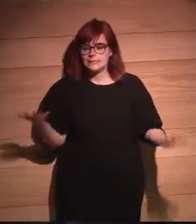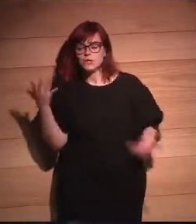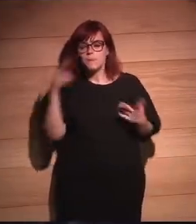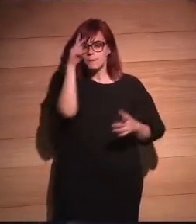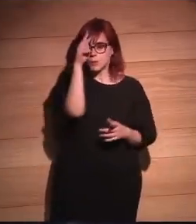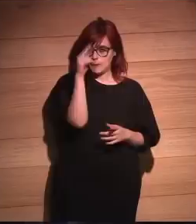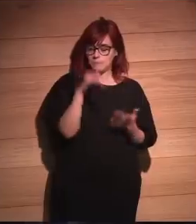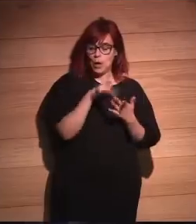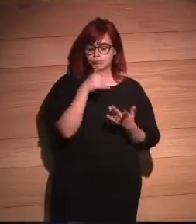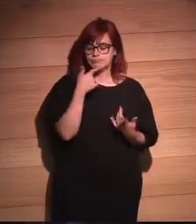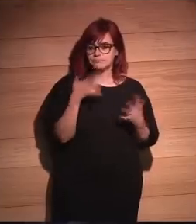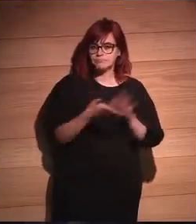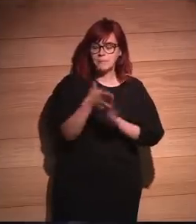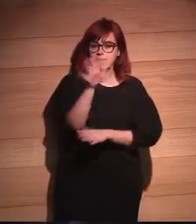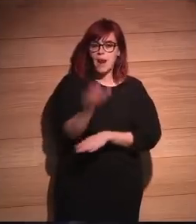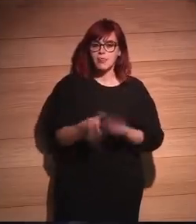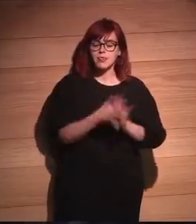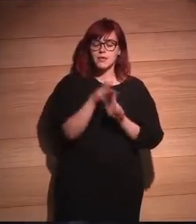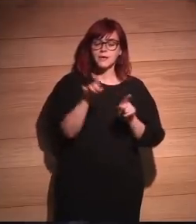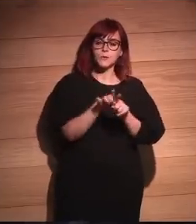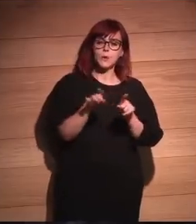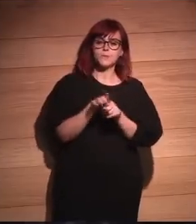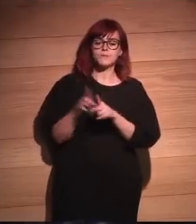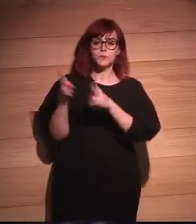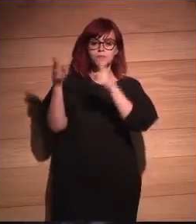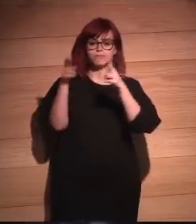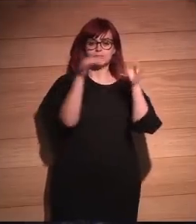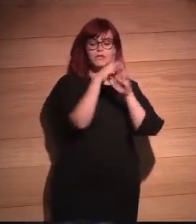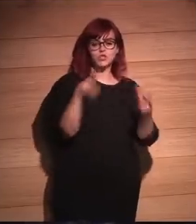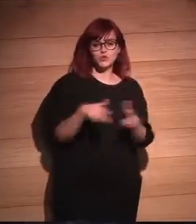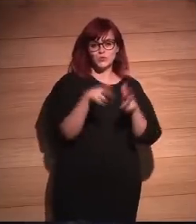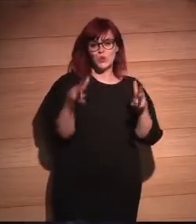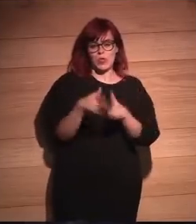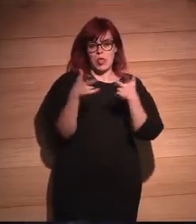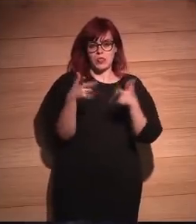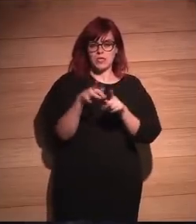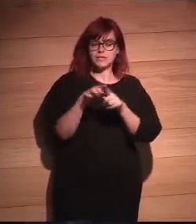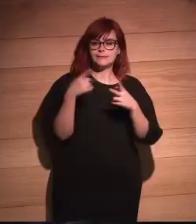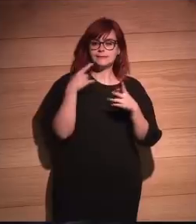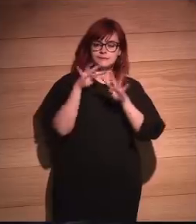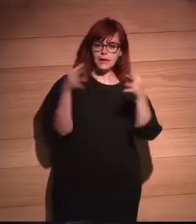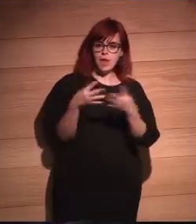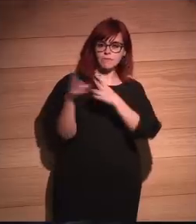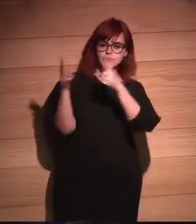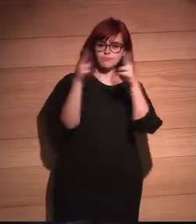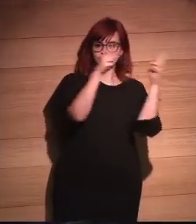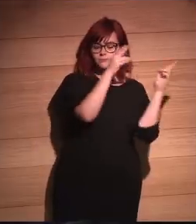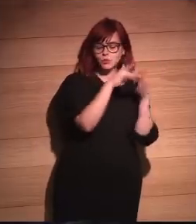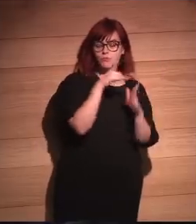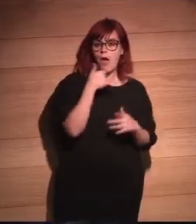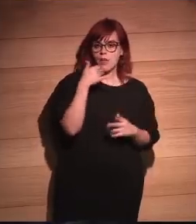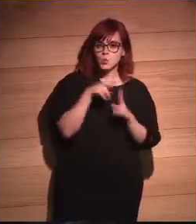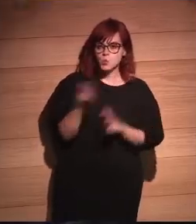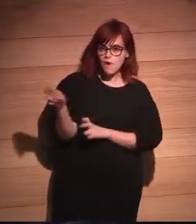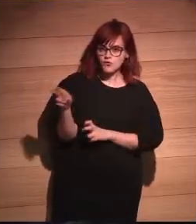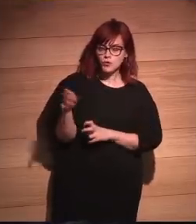mi preocupación va un poco por la fragmentación social de Internet, que es algo novedoso,